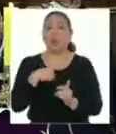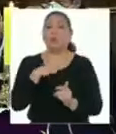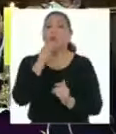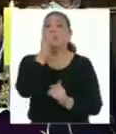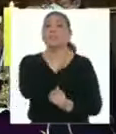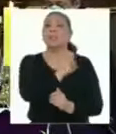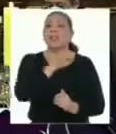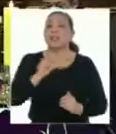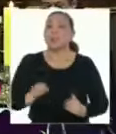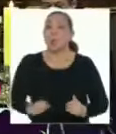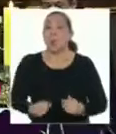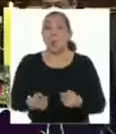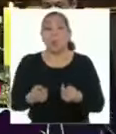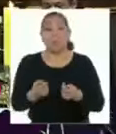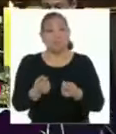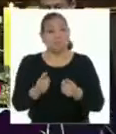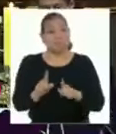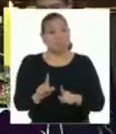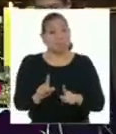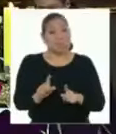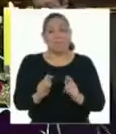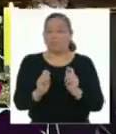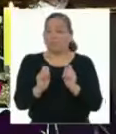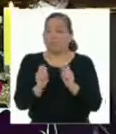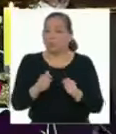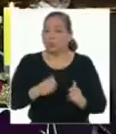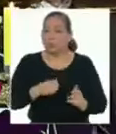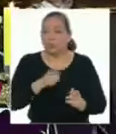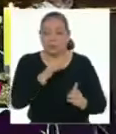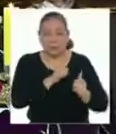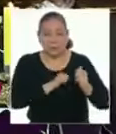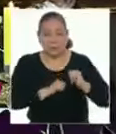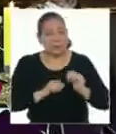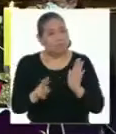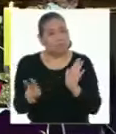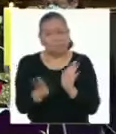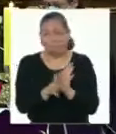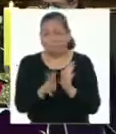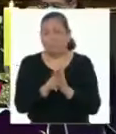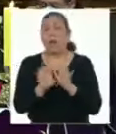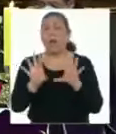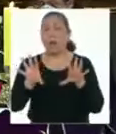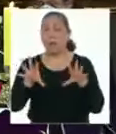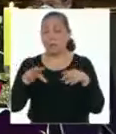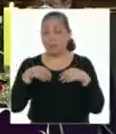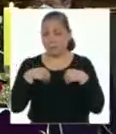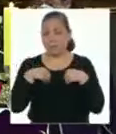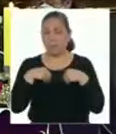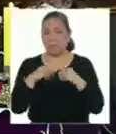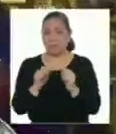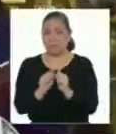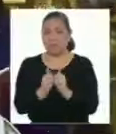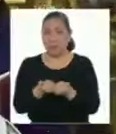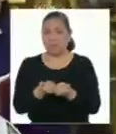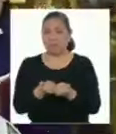Señor, el cual, cuando iba a ser entregado a su pasión voluntariamente aceptada, tomó